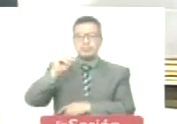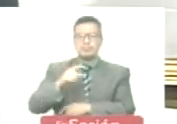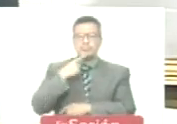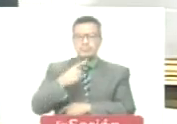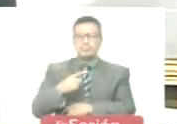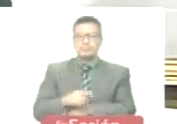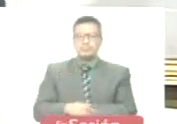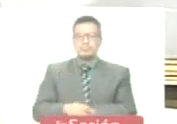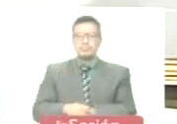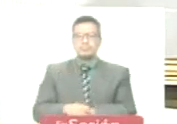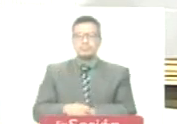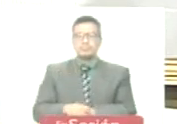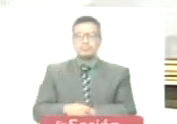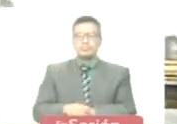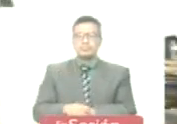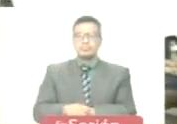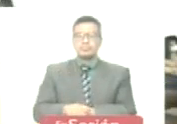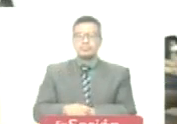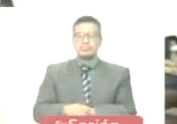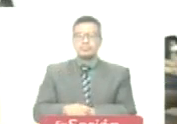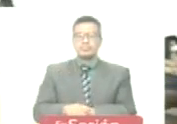concede.